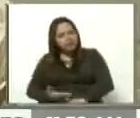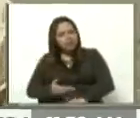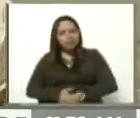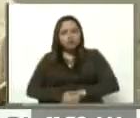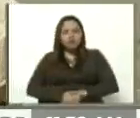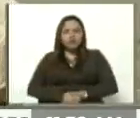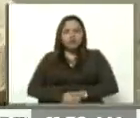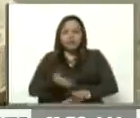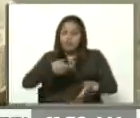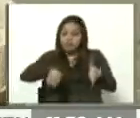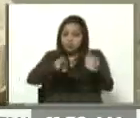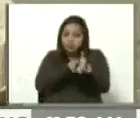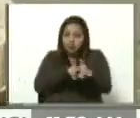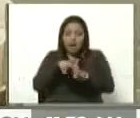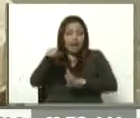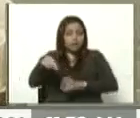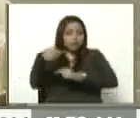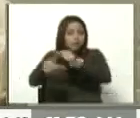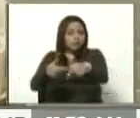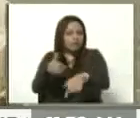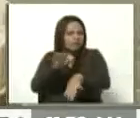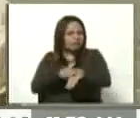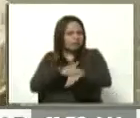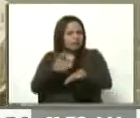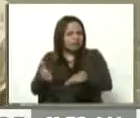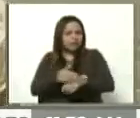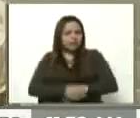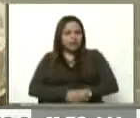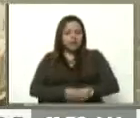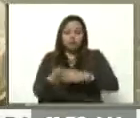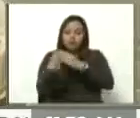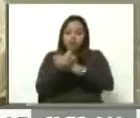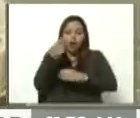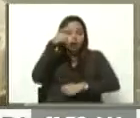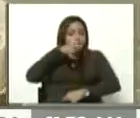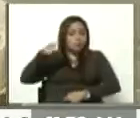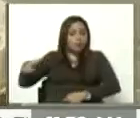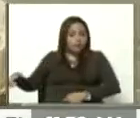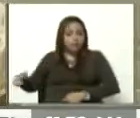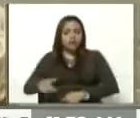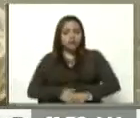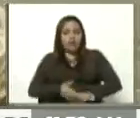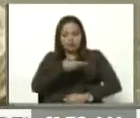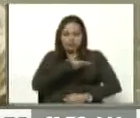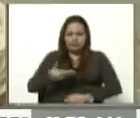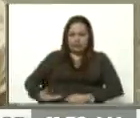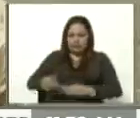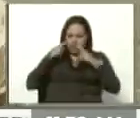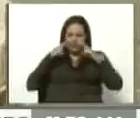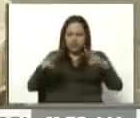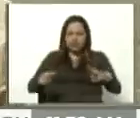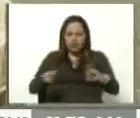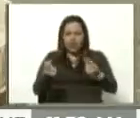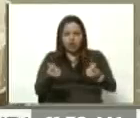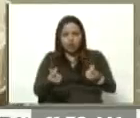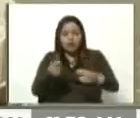duda, repetimos, es una consecuencia del protector del pueblo, su visión de una economía aún en tiempos difíciles, de crisis como los que vivimos,